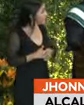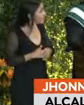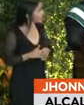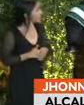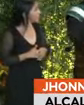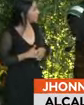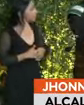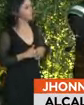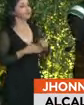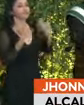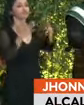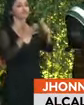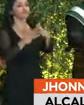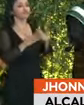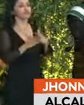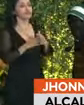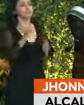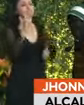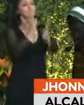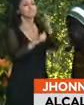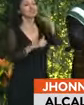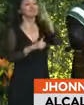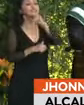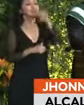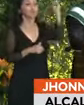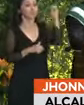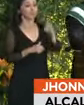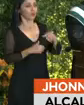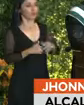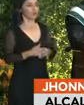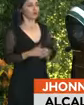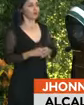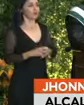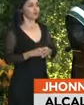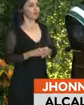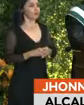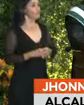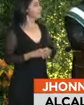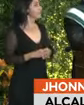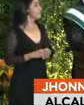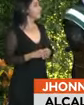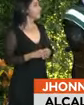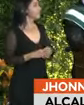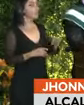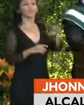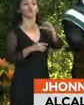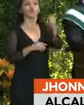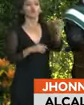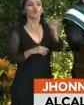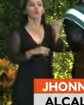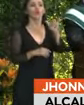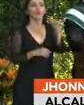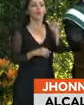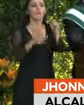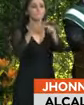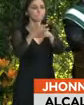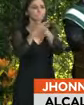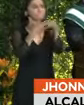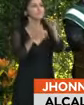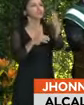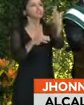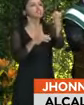está trabajando, ya vamos a poner viga. Más del casi el 60%. Y el otro viaducto ya también